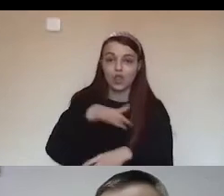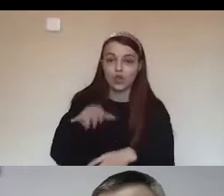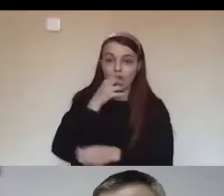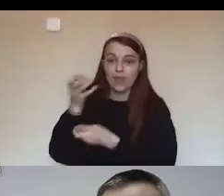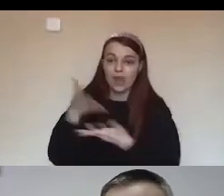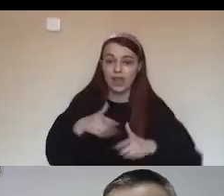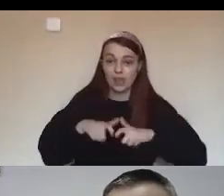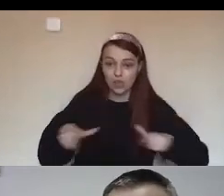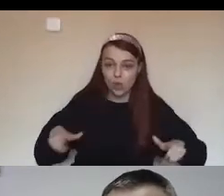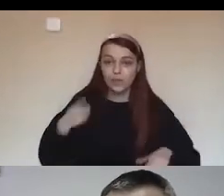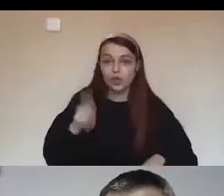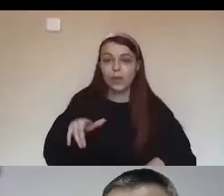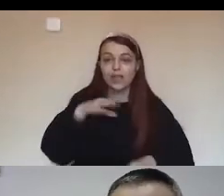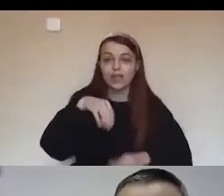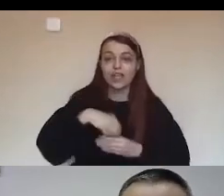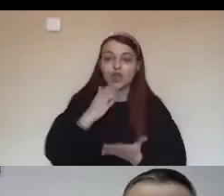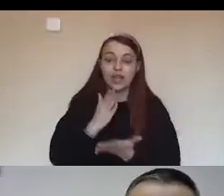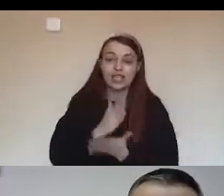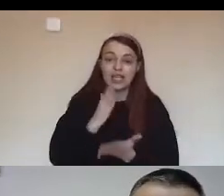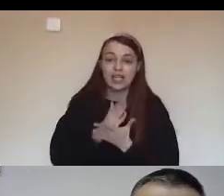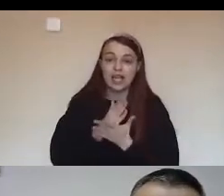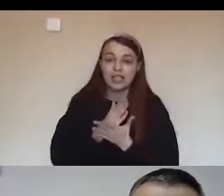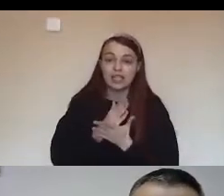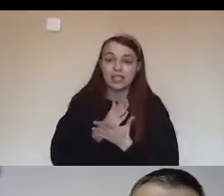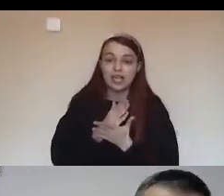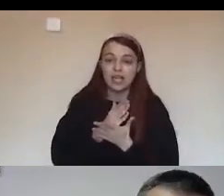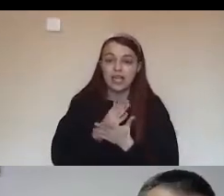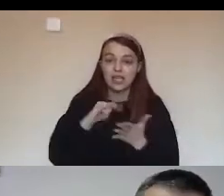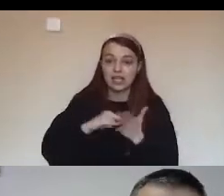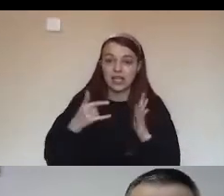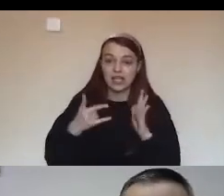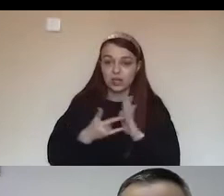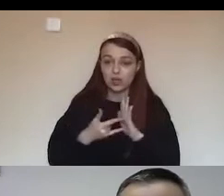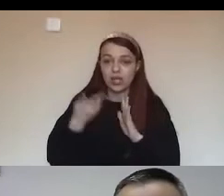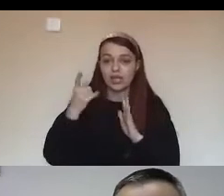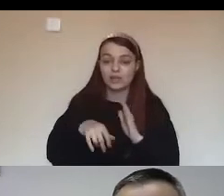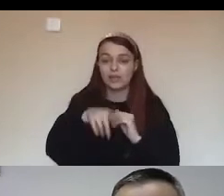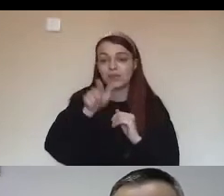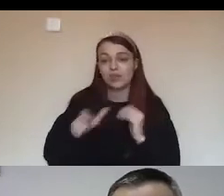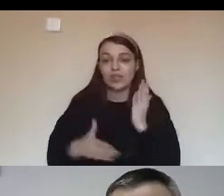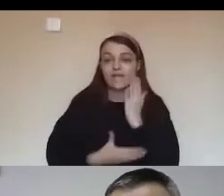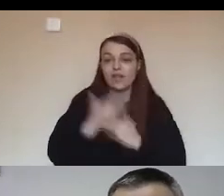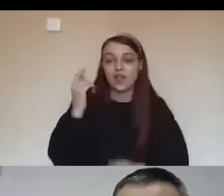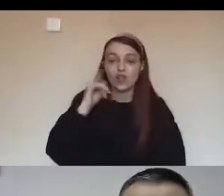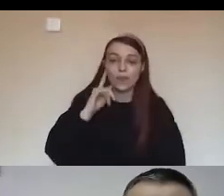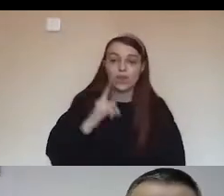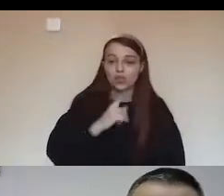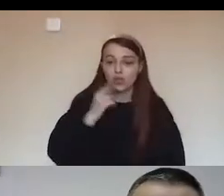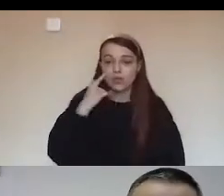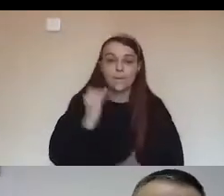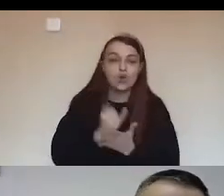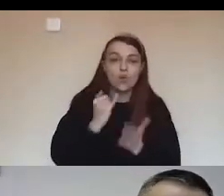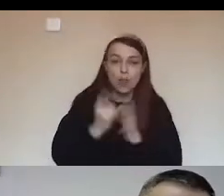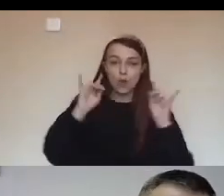pero también en las aulas multimedia. Aquí están personas del AFESOR, de la Federación de Sordos, probando los bucles